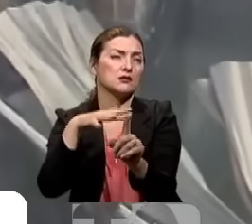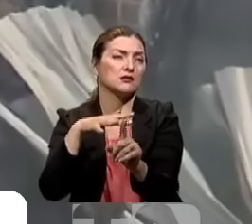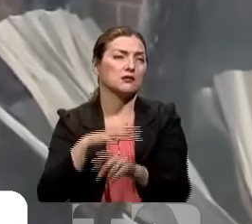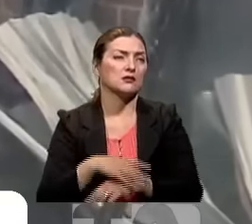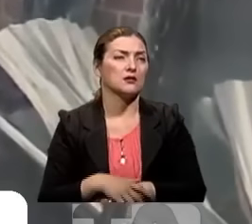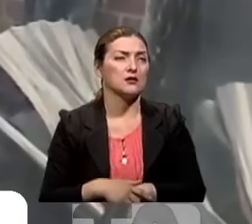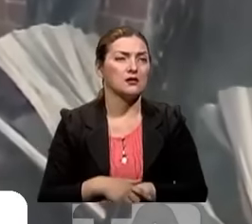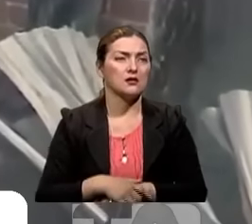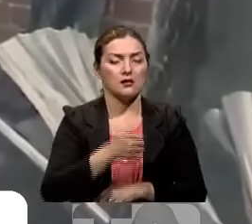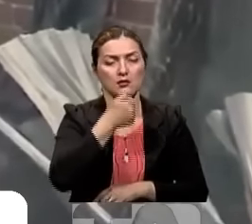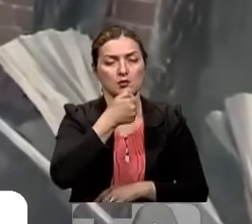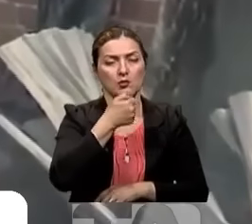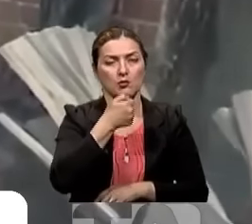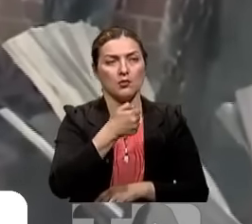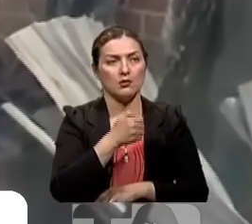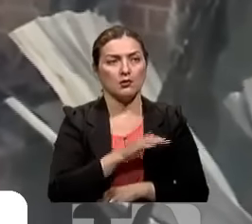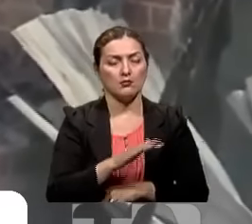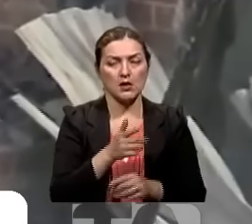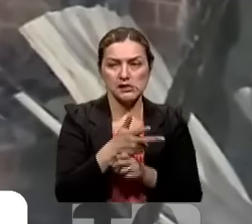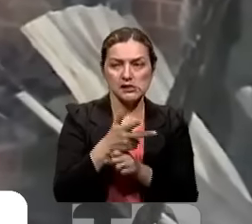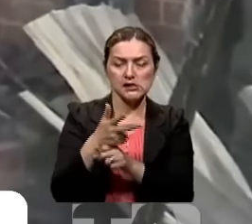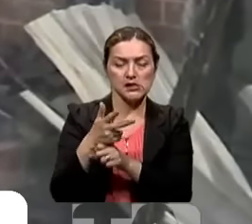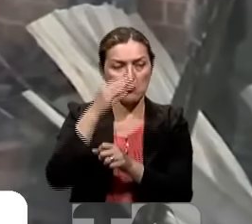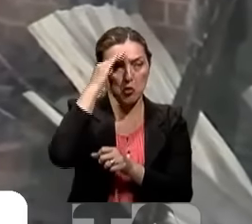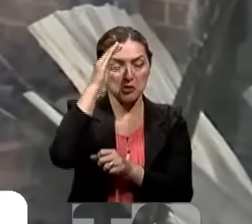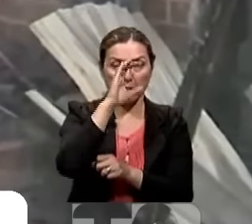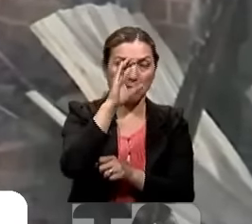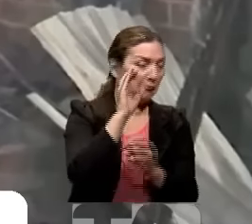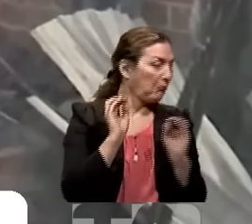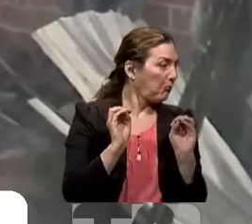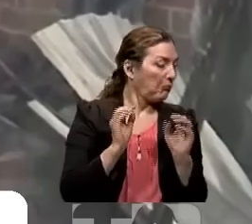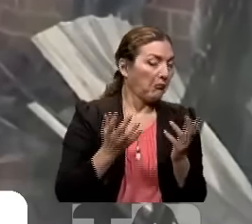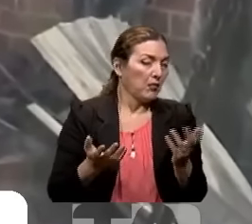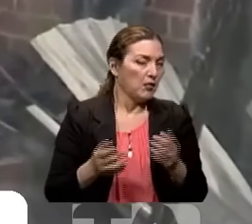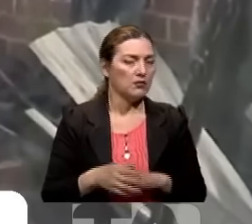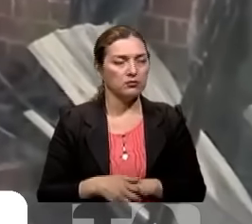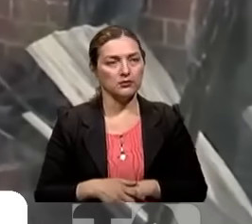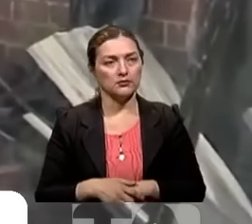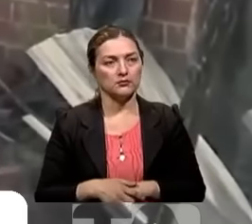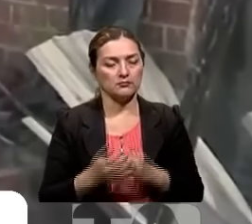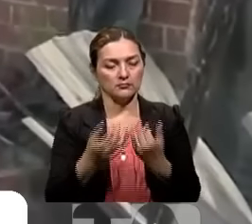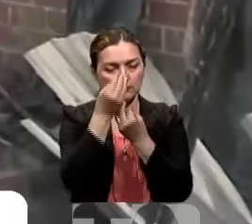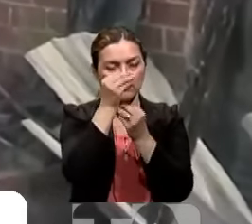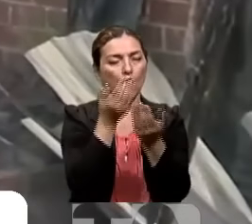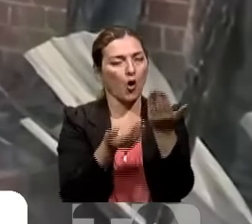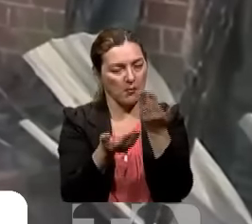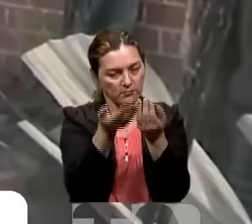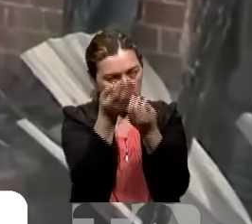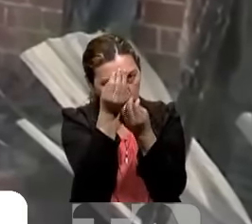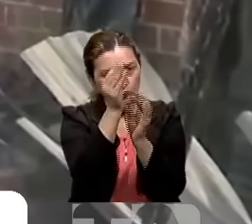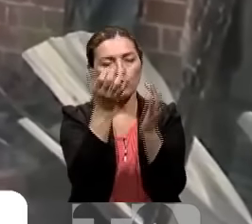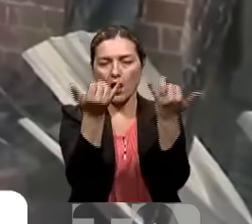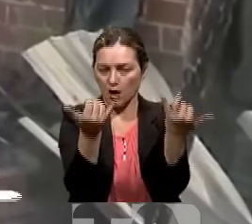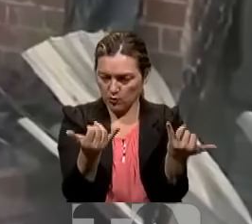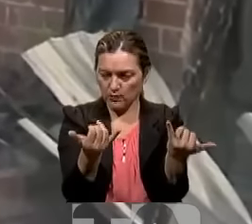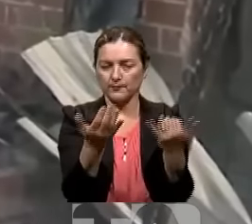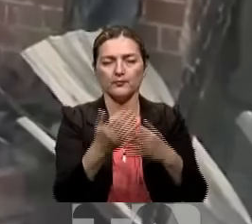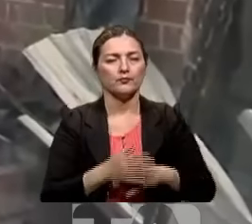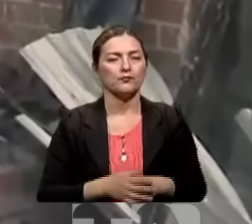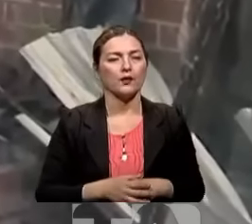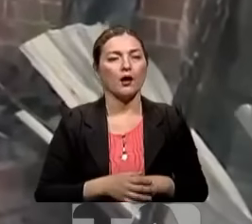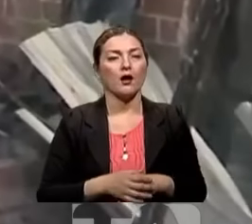y medios de comunicación que estamos cubriendo justamente la noticia. Esta es información que les podemos compartir hasta esta hora de la mañana en